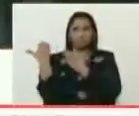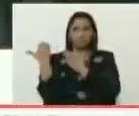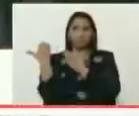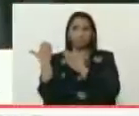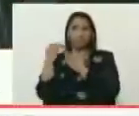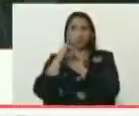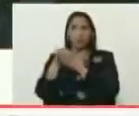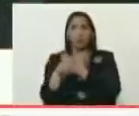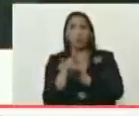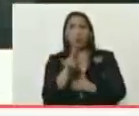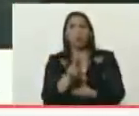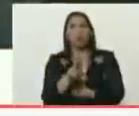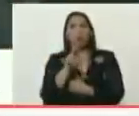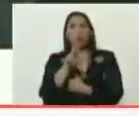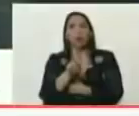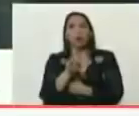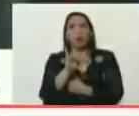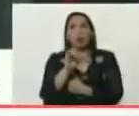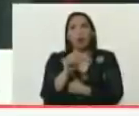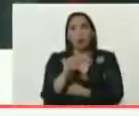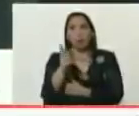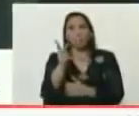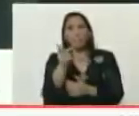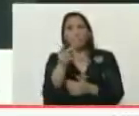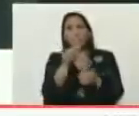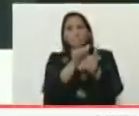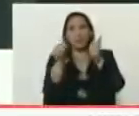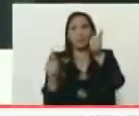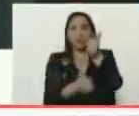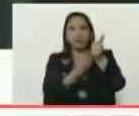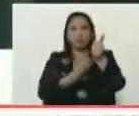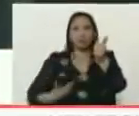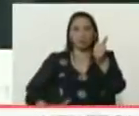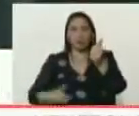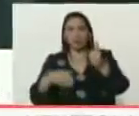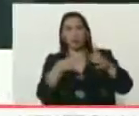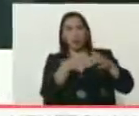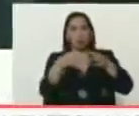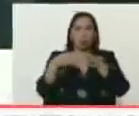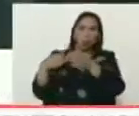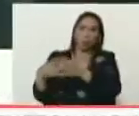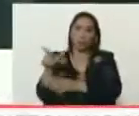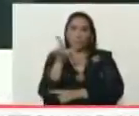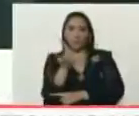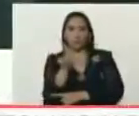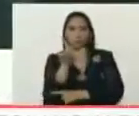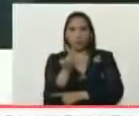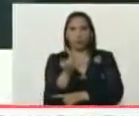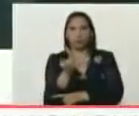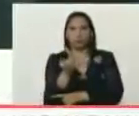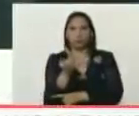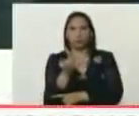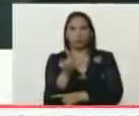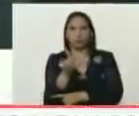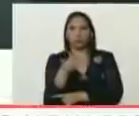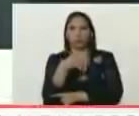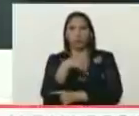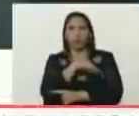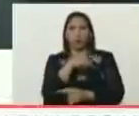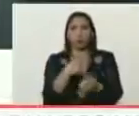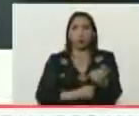Julio León Heredia, vicepresidente de organización del Partido Socialista Unido de Venezuela, nuestra